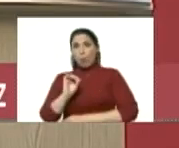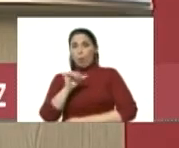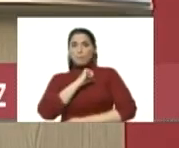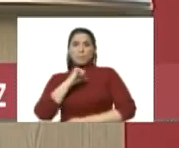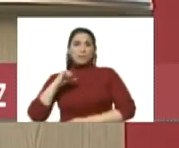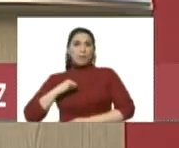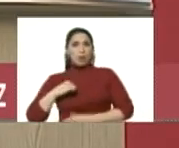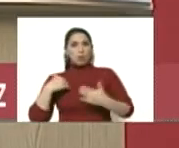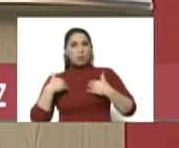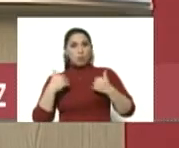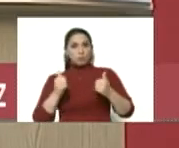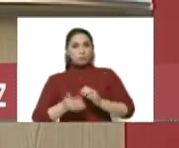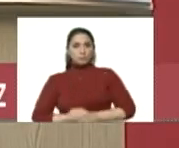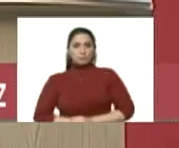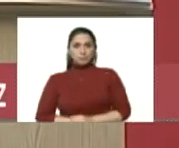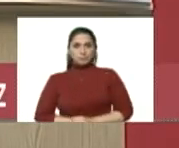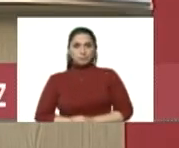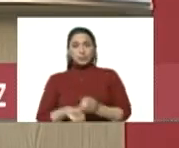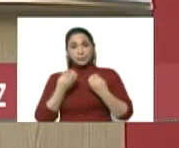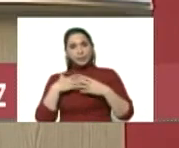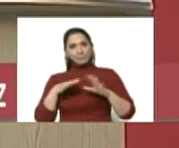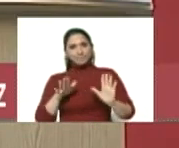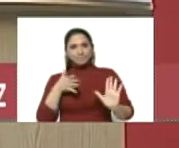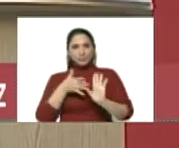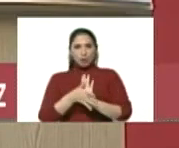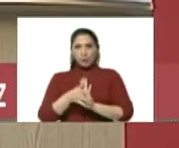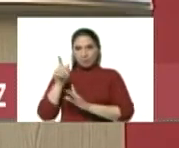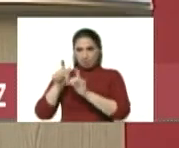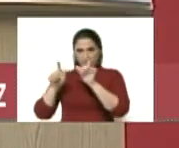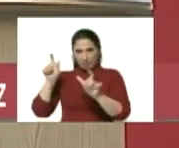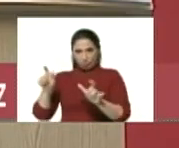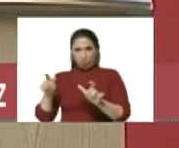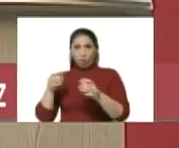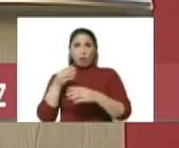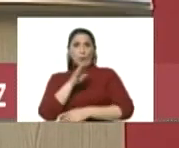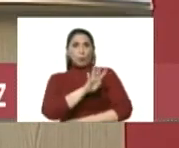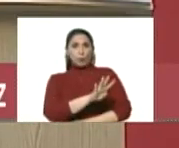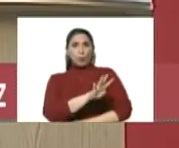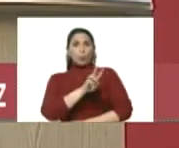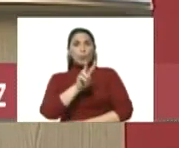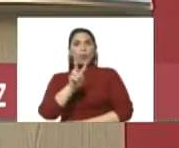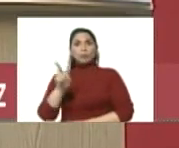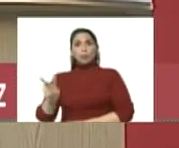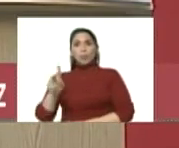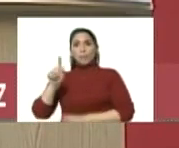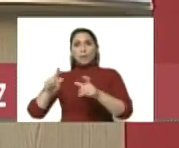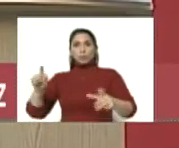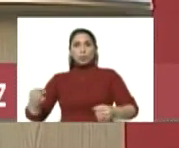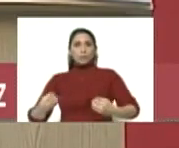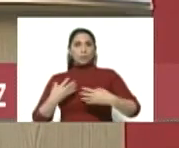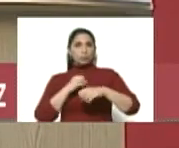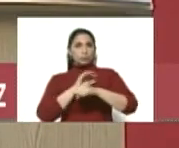salud. Bueno, sobre el estado de los casos, 422 casos,